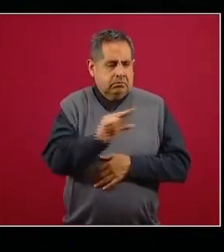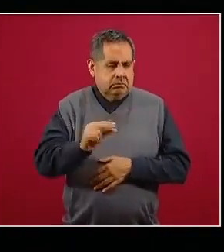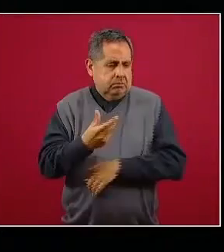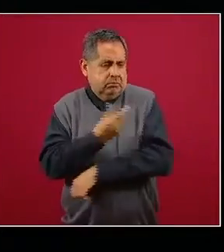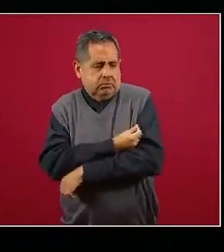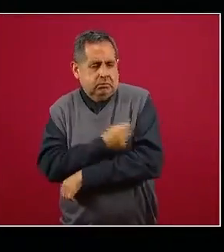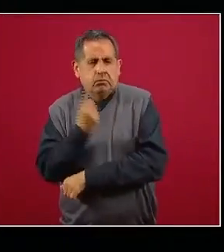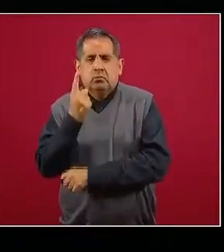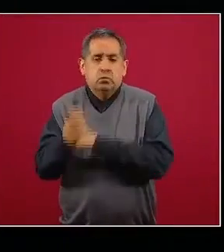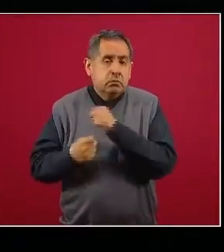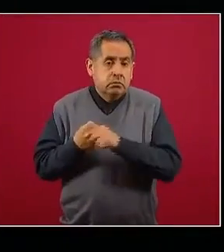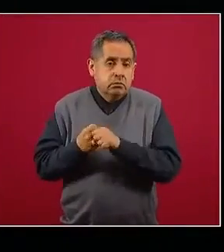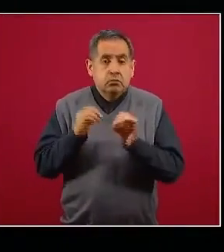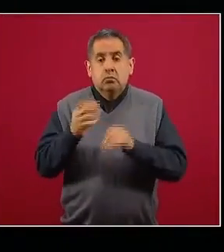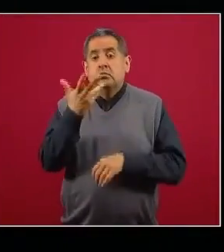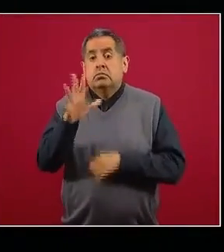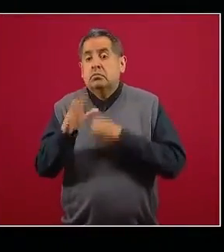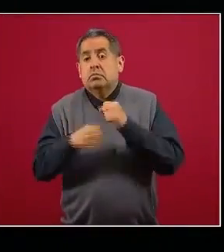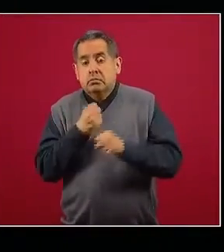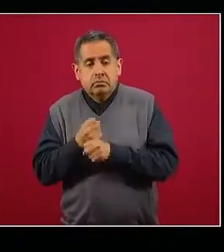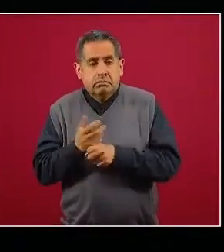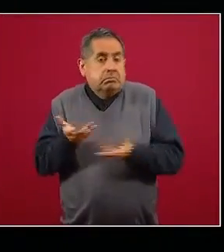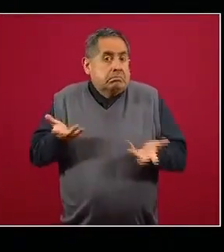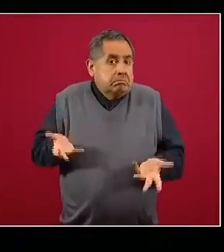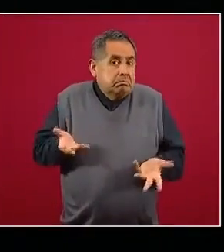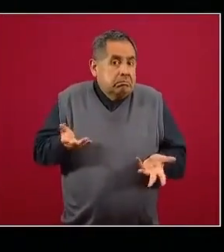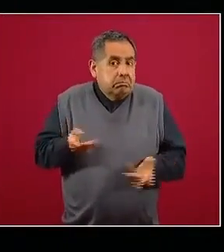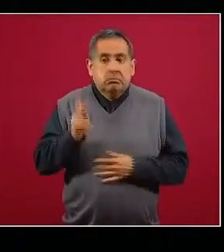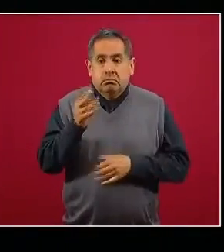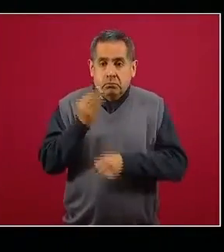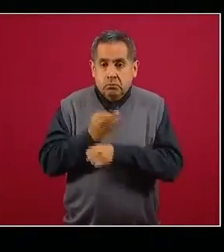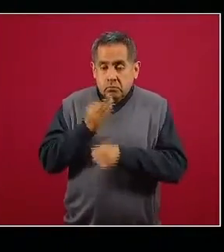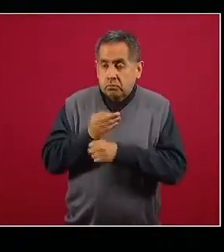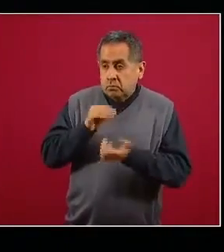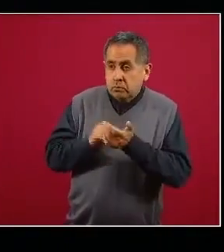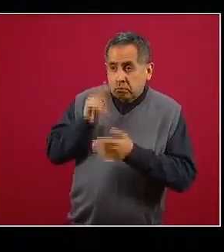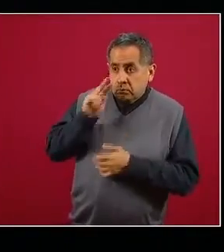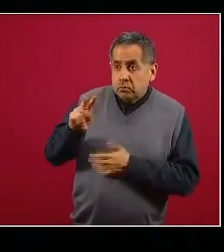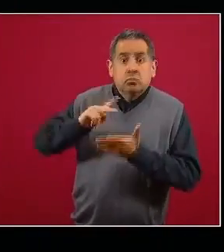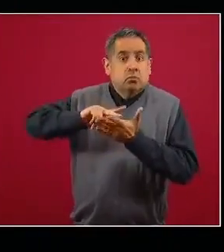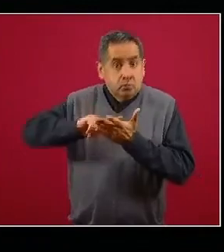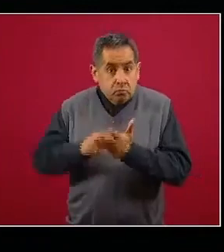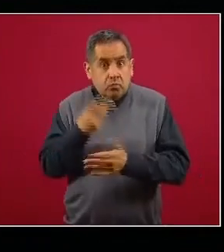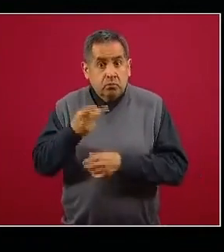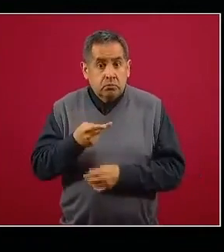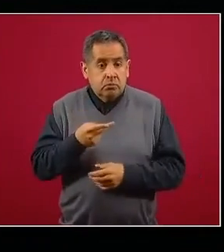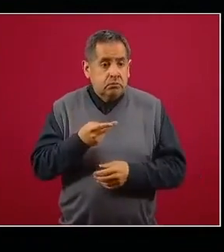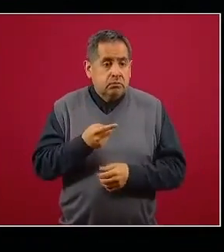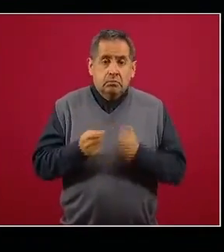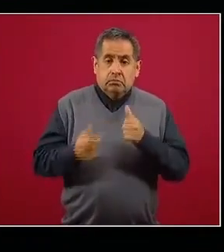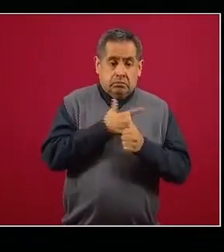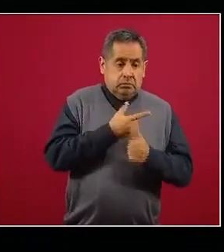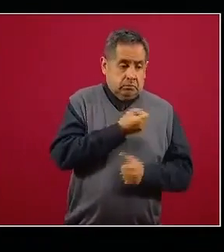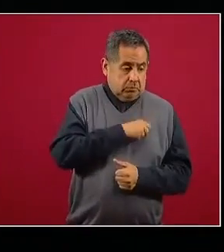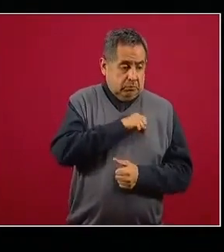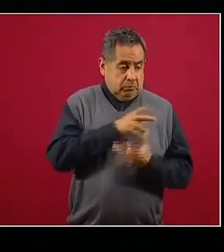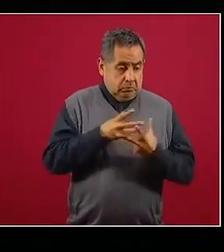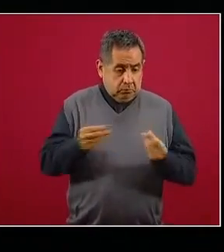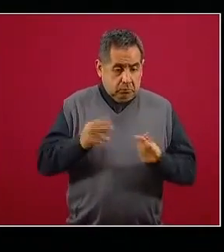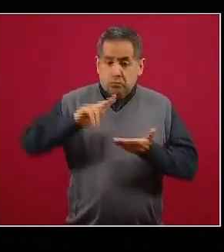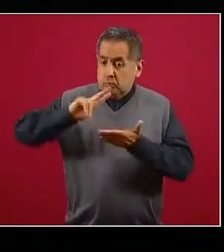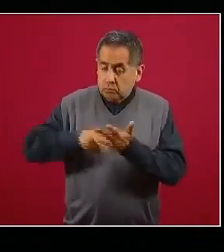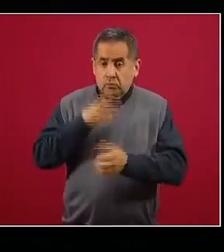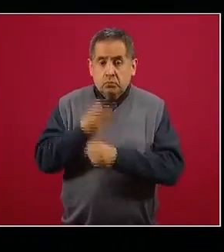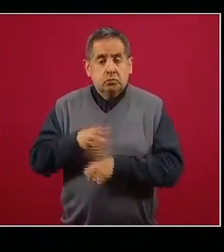año, puede ser una de 10 años, pero si se está viendo que ahorita se está reinfectando la gente, esto puede detener